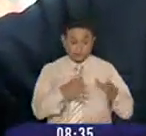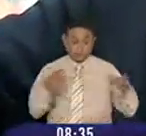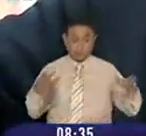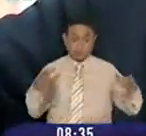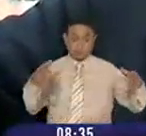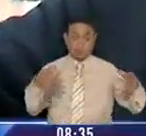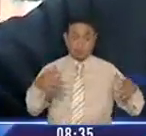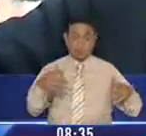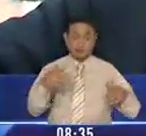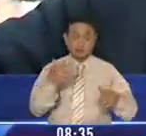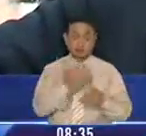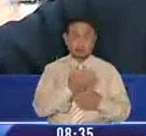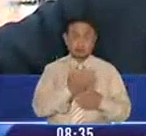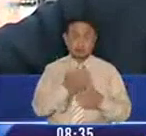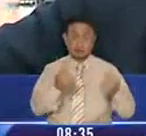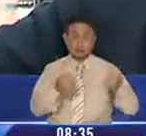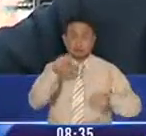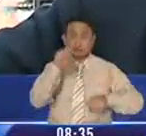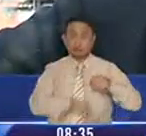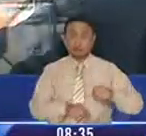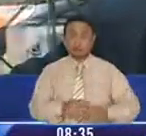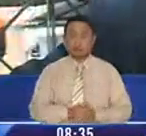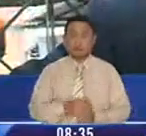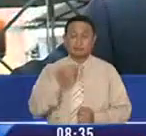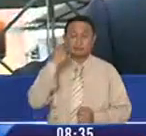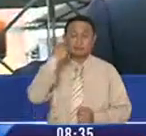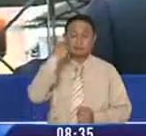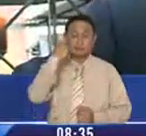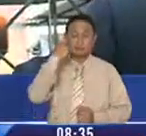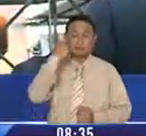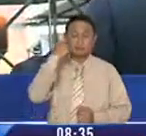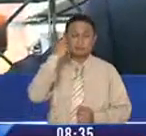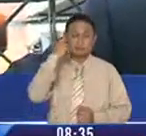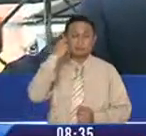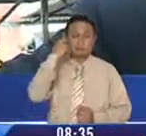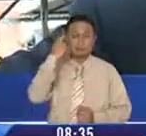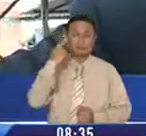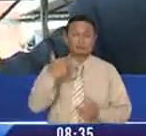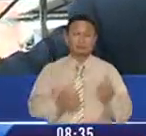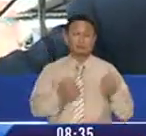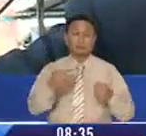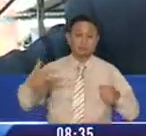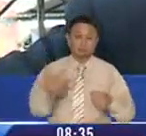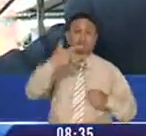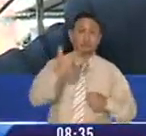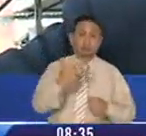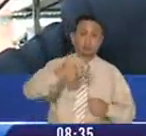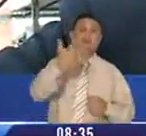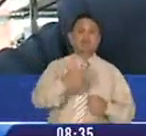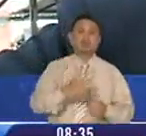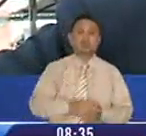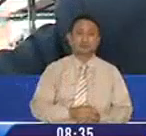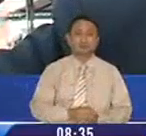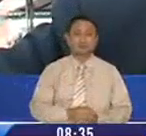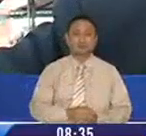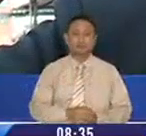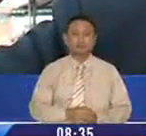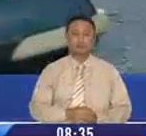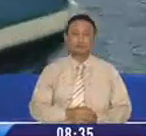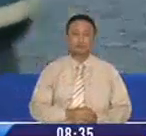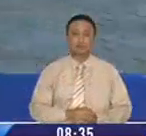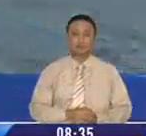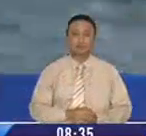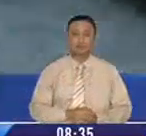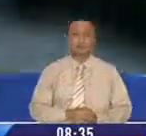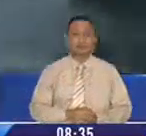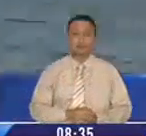sí causan molestia, ¿no? A veces causan accidentes. Sí, sí, se ve que los carros saltan y pasan rápido y no se alcanza a divisar. En